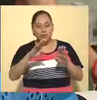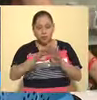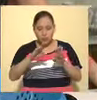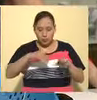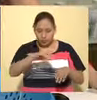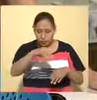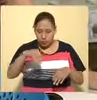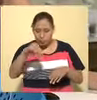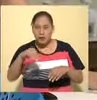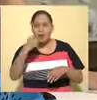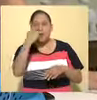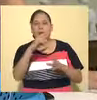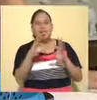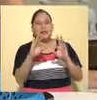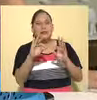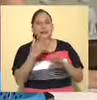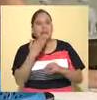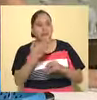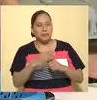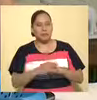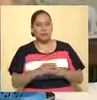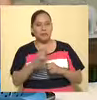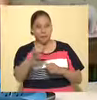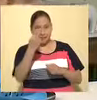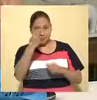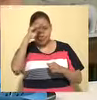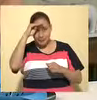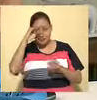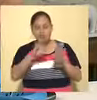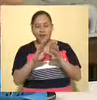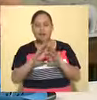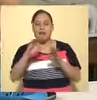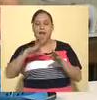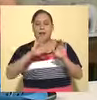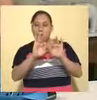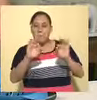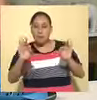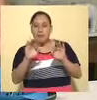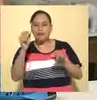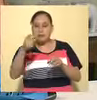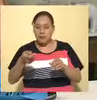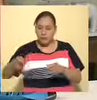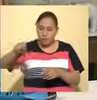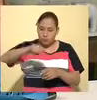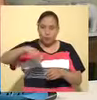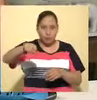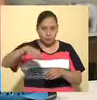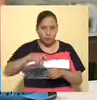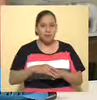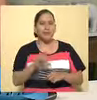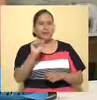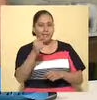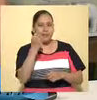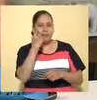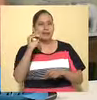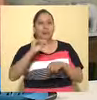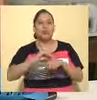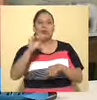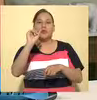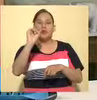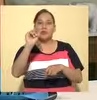pueda quedar bien el pesto. La pasta, porque hay que pensar que la pasta se va a poner aquí, ¿no? Exacto, le vamos a agregar un poquito de